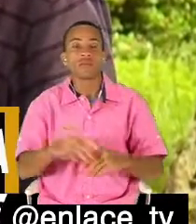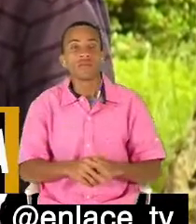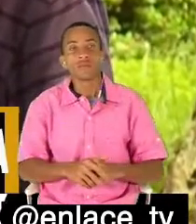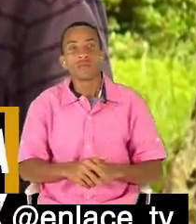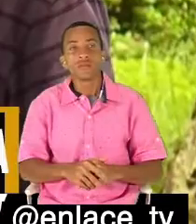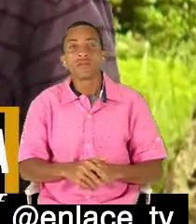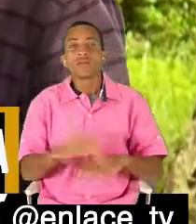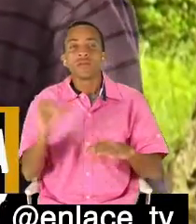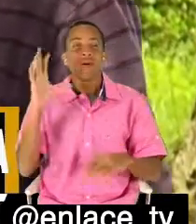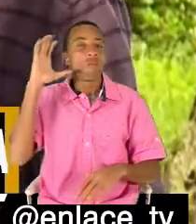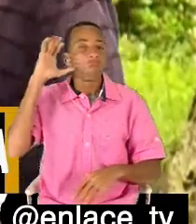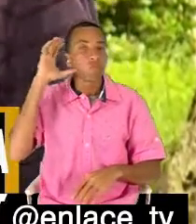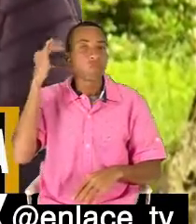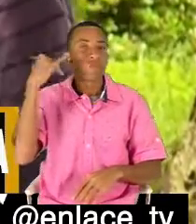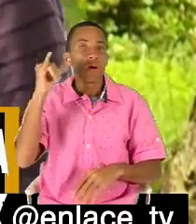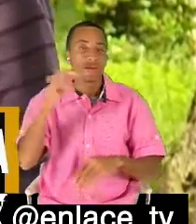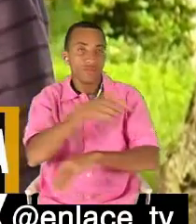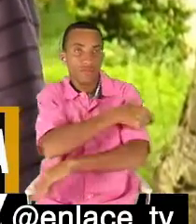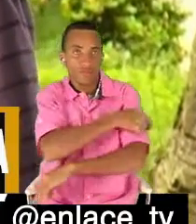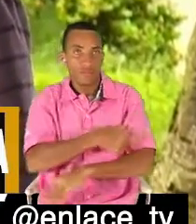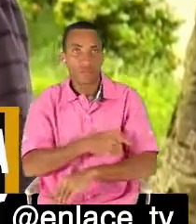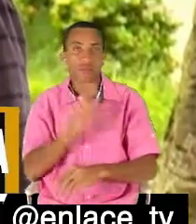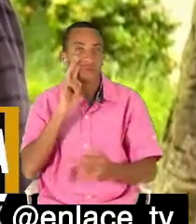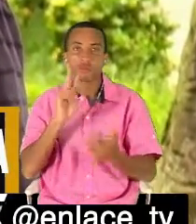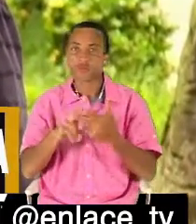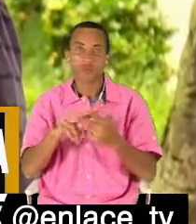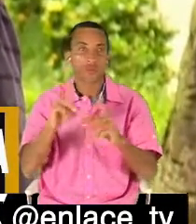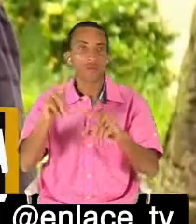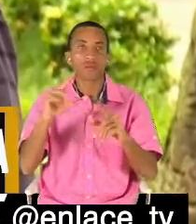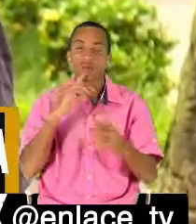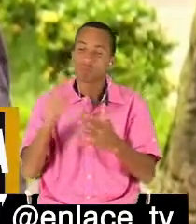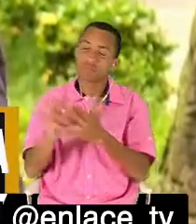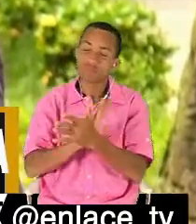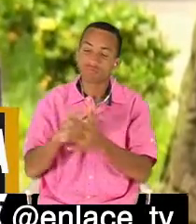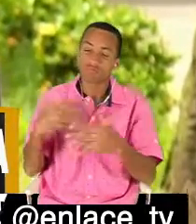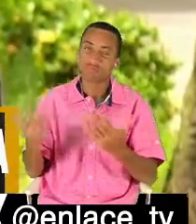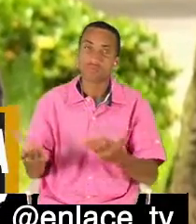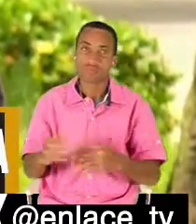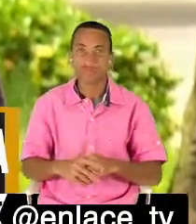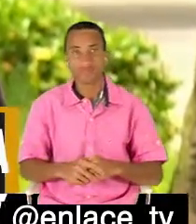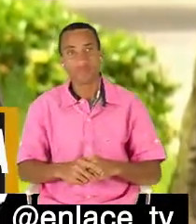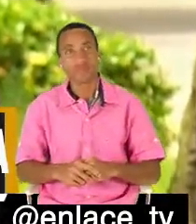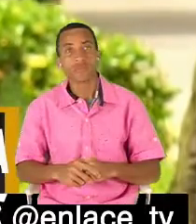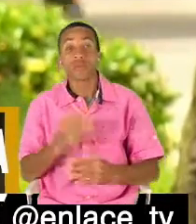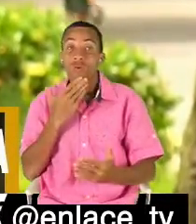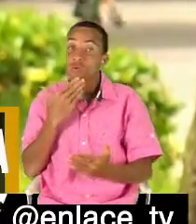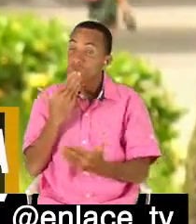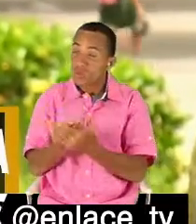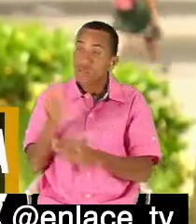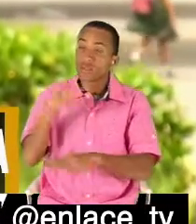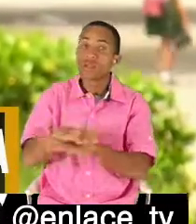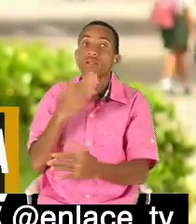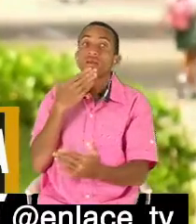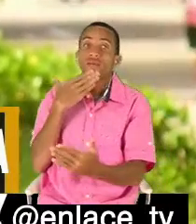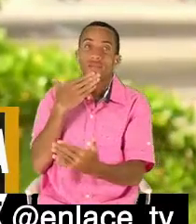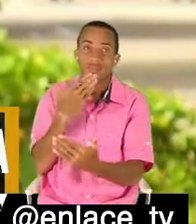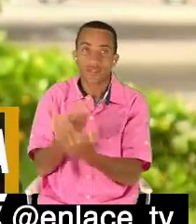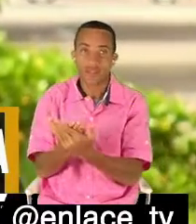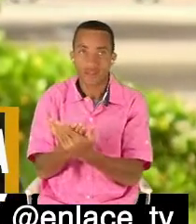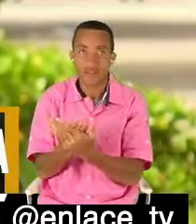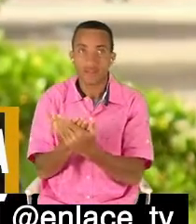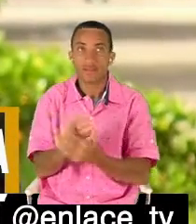existe en el puerto petrolero, muchos no lo conocen. Don Rogelio, muy buenas tardes y cuéntenos detalles de este comité. Muy buenas tardes y gracias pues por darnos